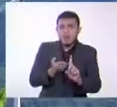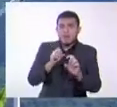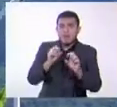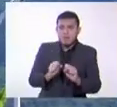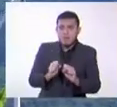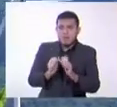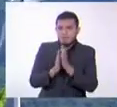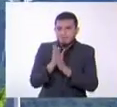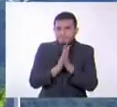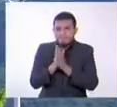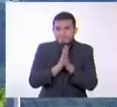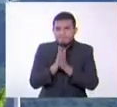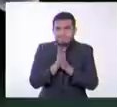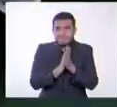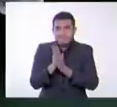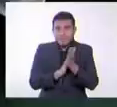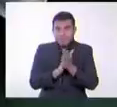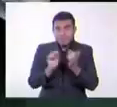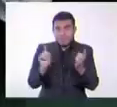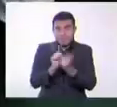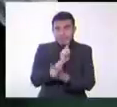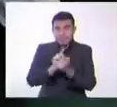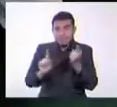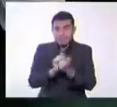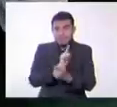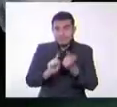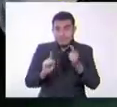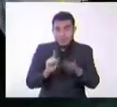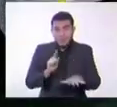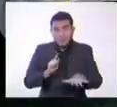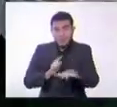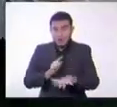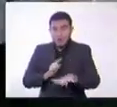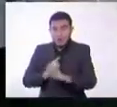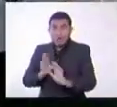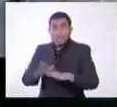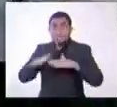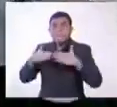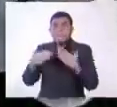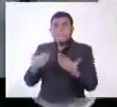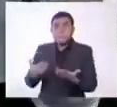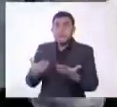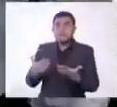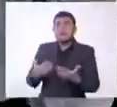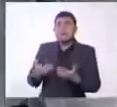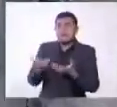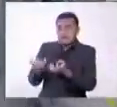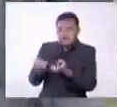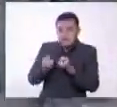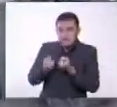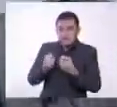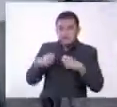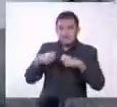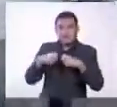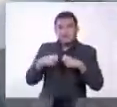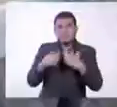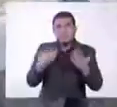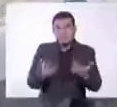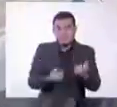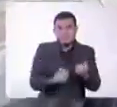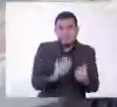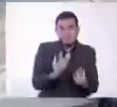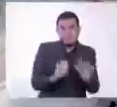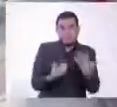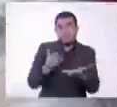aprovechar las interacciones de los ecosistemas para extraer energía a través de la flora o a través